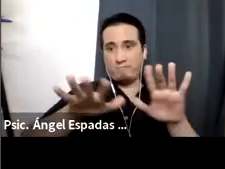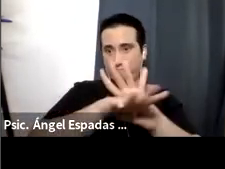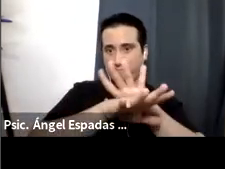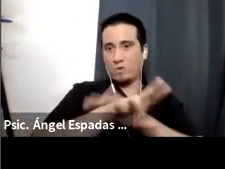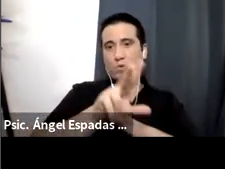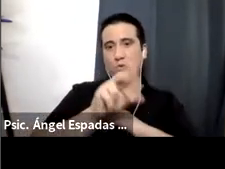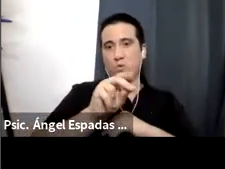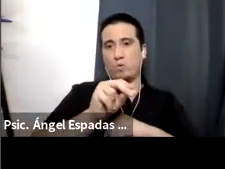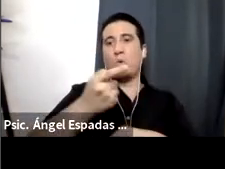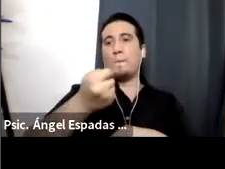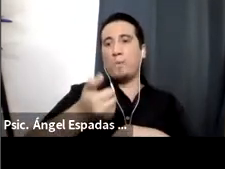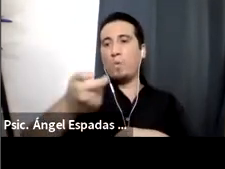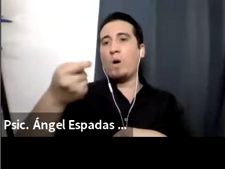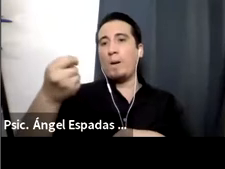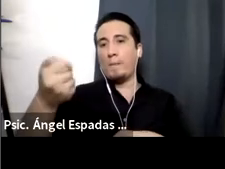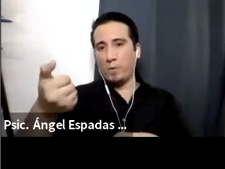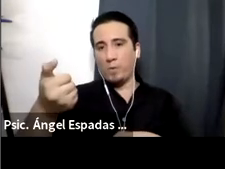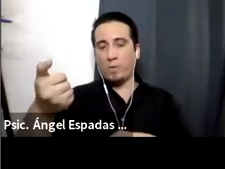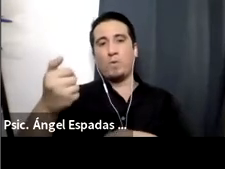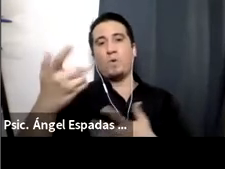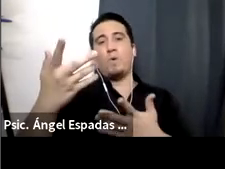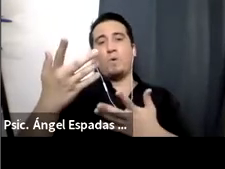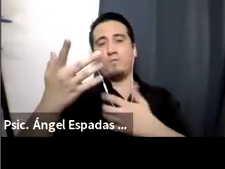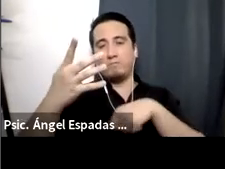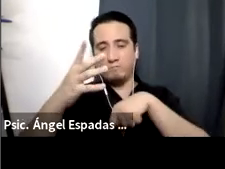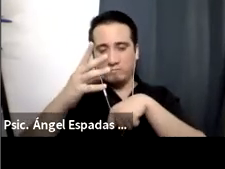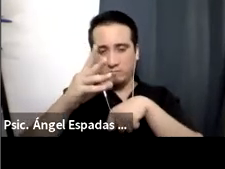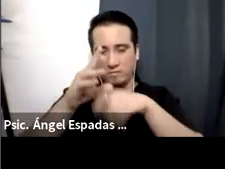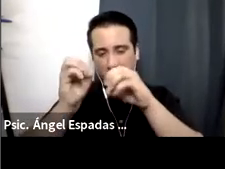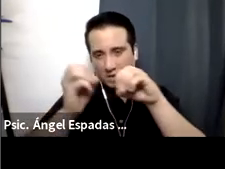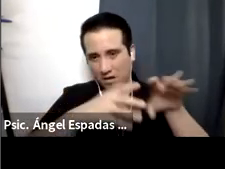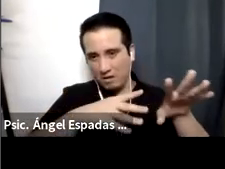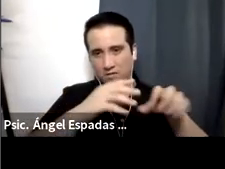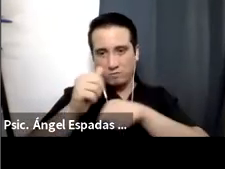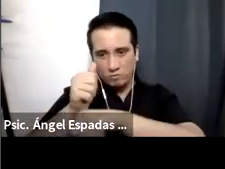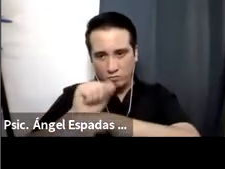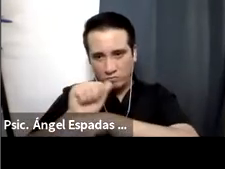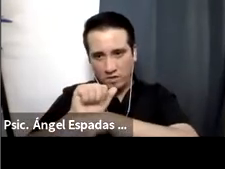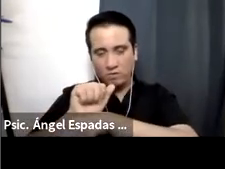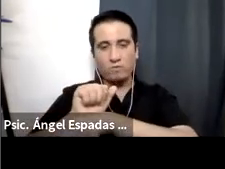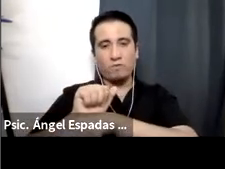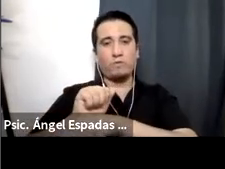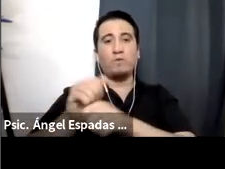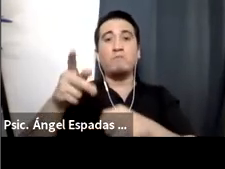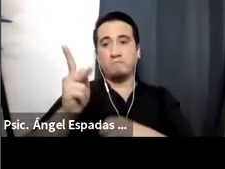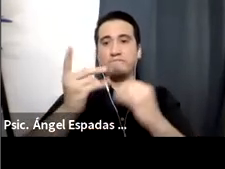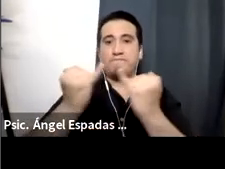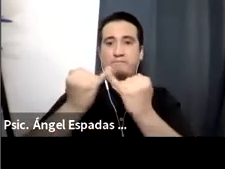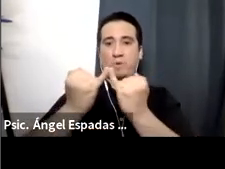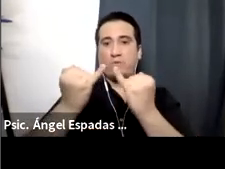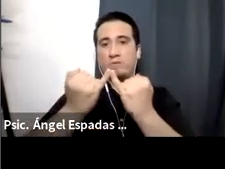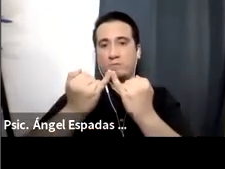poco a poco, ¿no? O sea, tenemos que ir dejando nuestros vehículos, pero obviamente la infraestructura física tiene